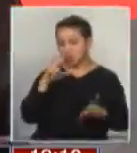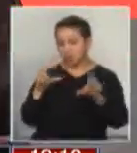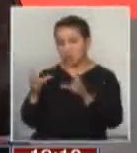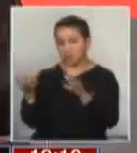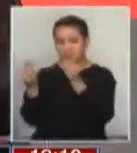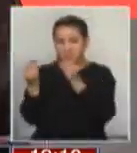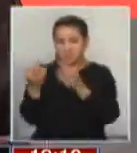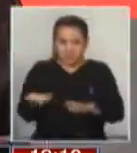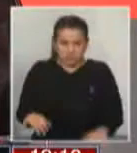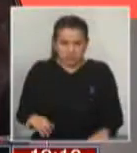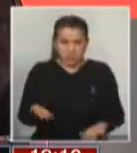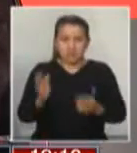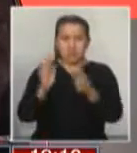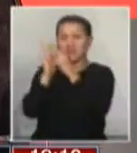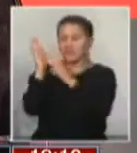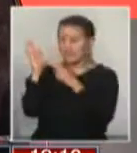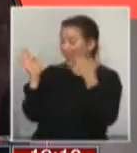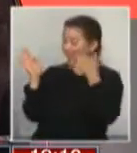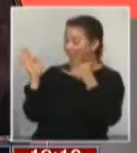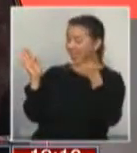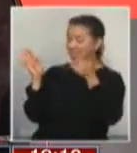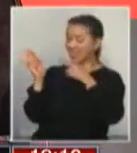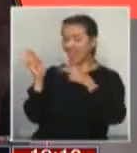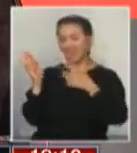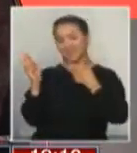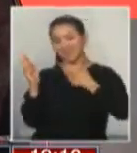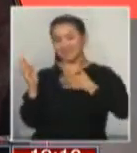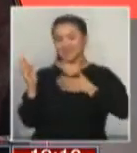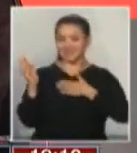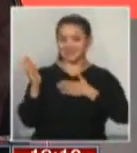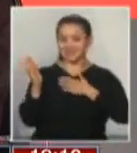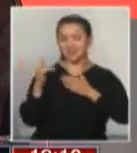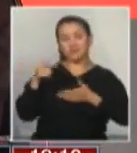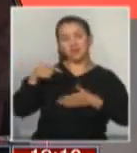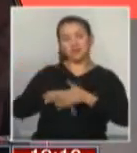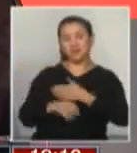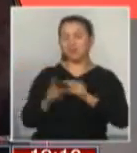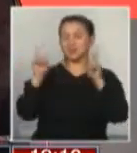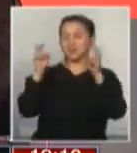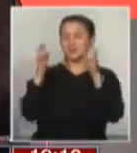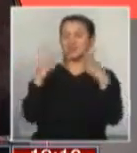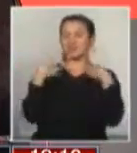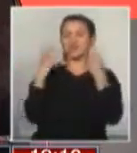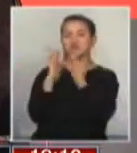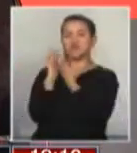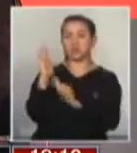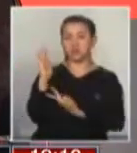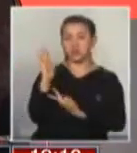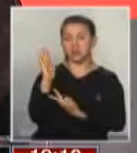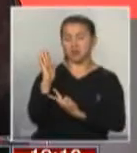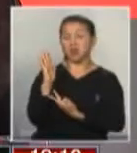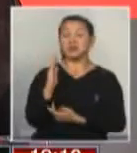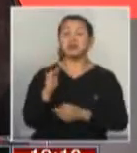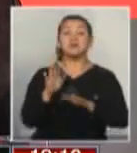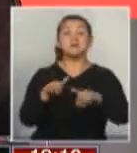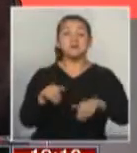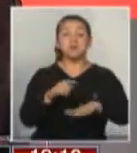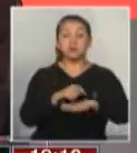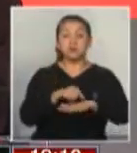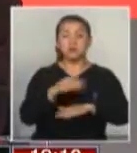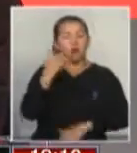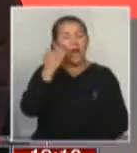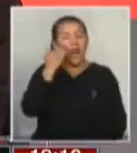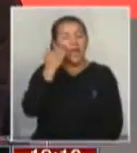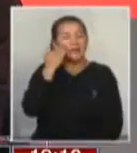pero sin duda eso son novelas entretenidísima son novelas de una profunda carga poética y al mismo tiempo son casi